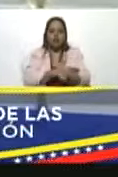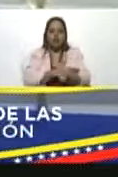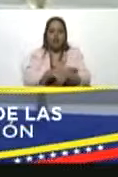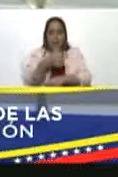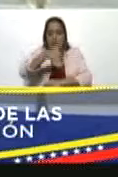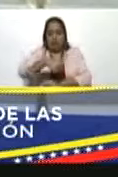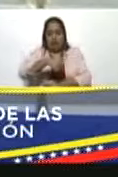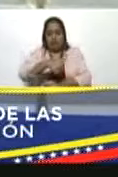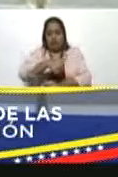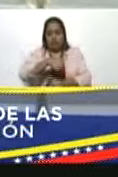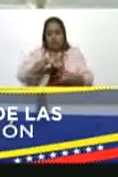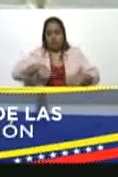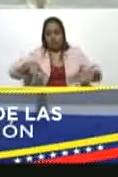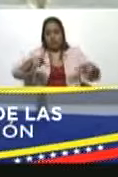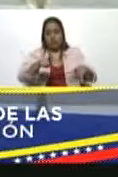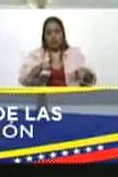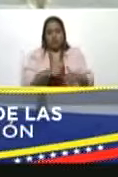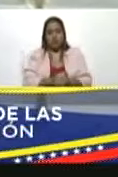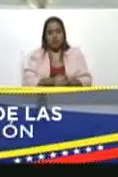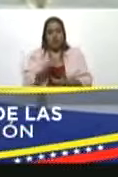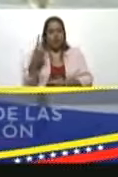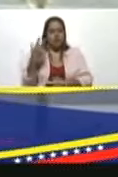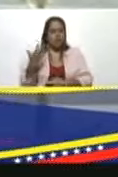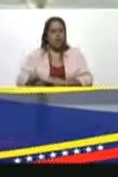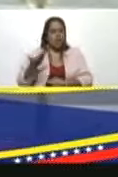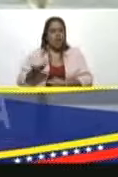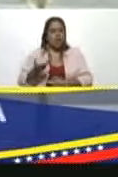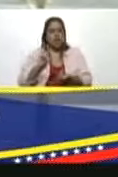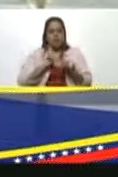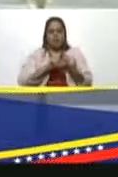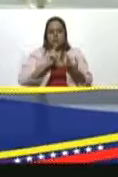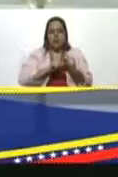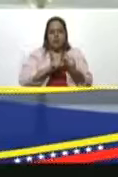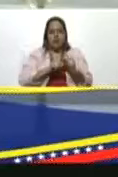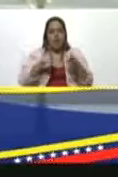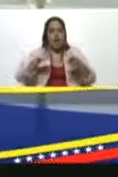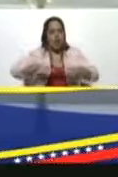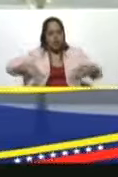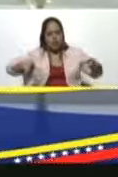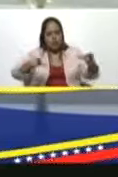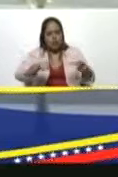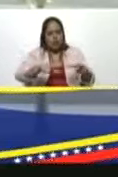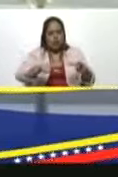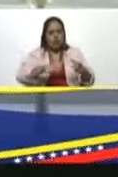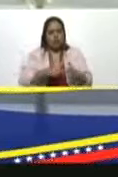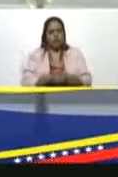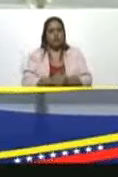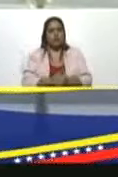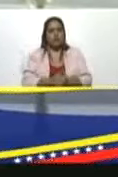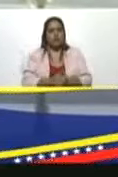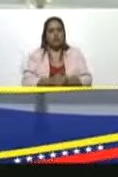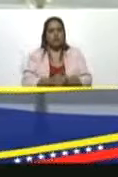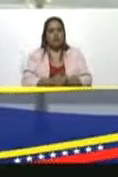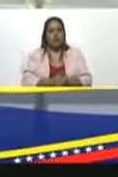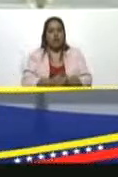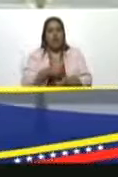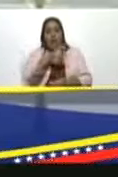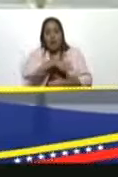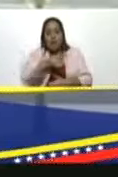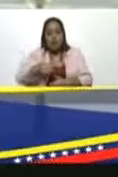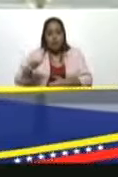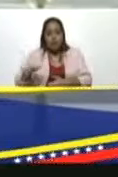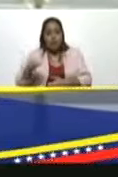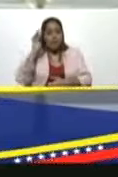obra, que conjuga dos elementos. En primer lugar, es el espacio donde gremialmente hacen vida